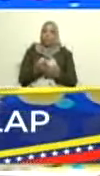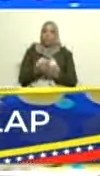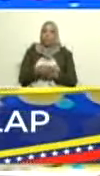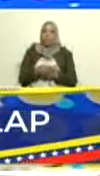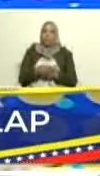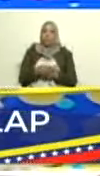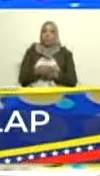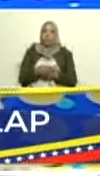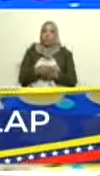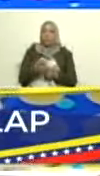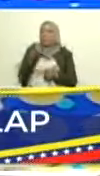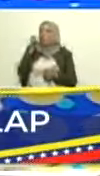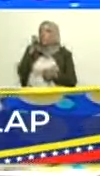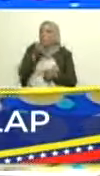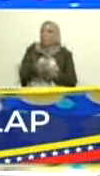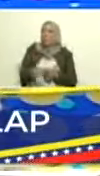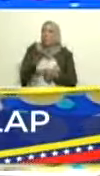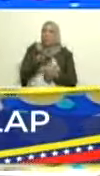Con el pueblo